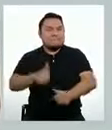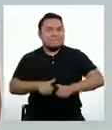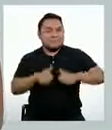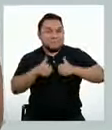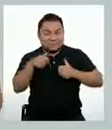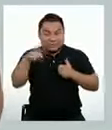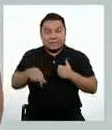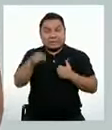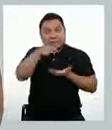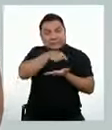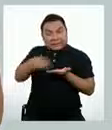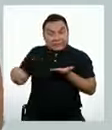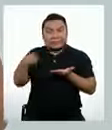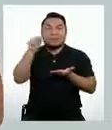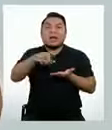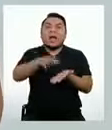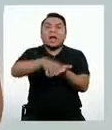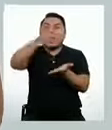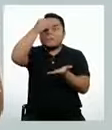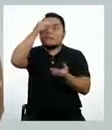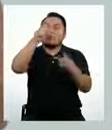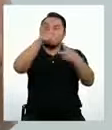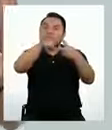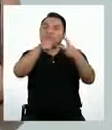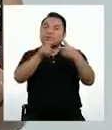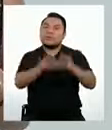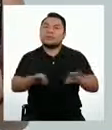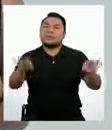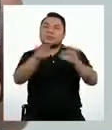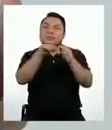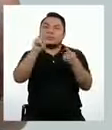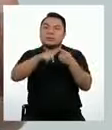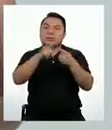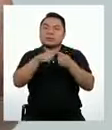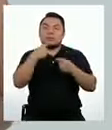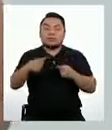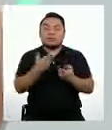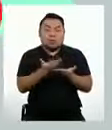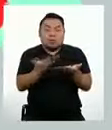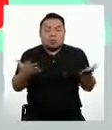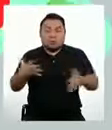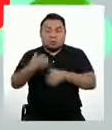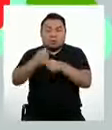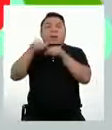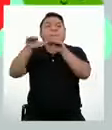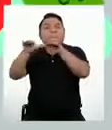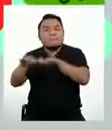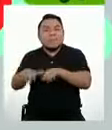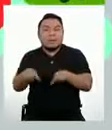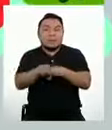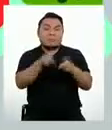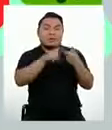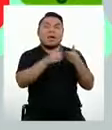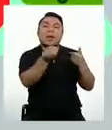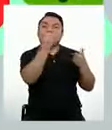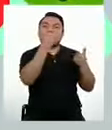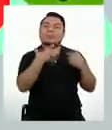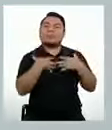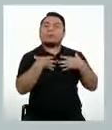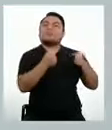semanas profundizaremos 2 hábitos importantes: la reducción de nuestro consumo de plástico y la alimentación